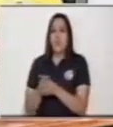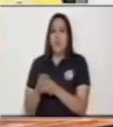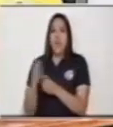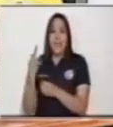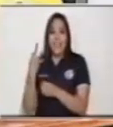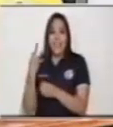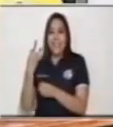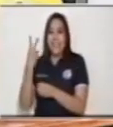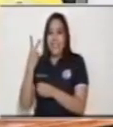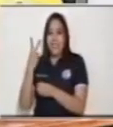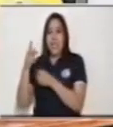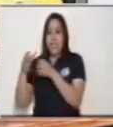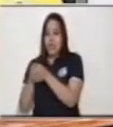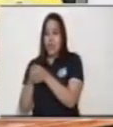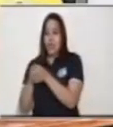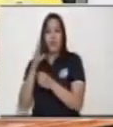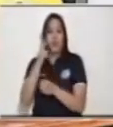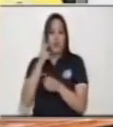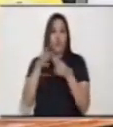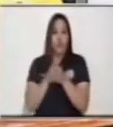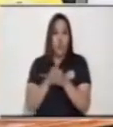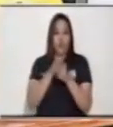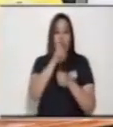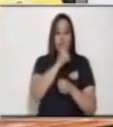3 veces.